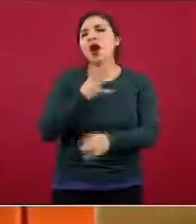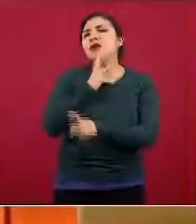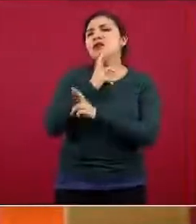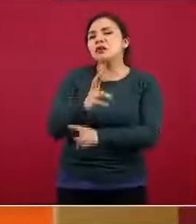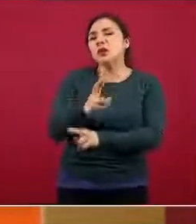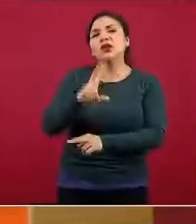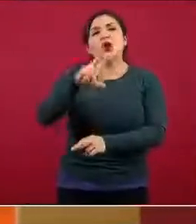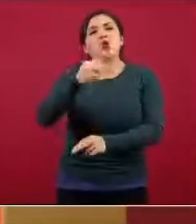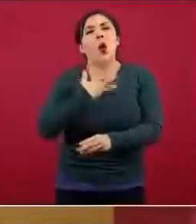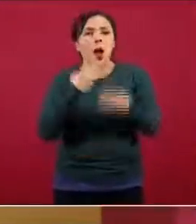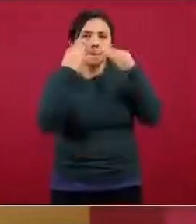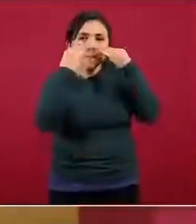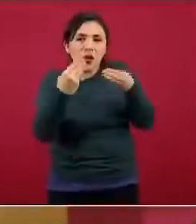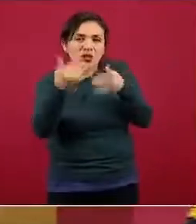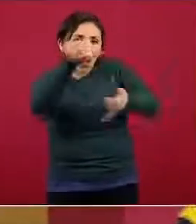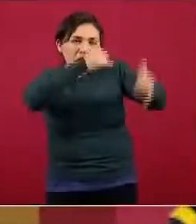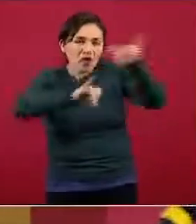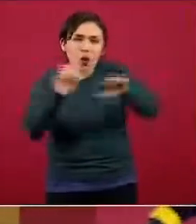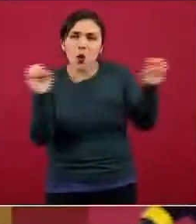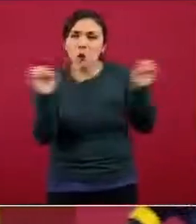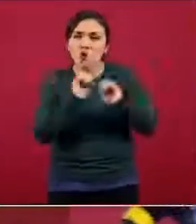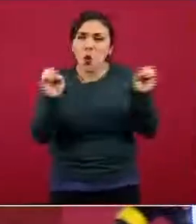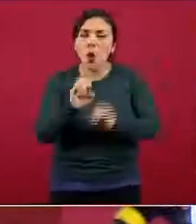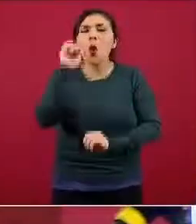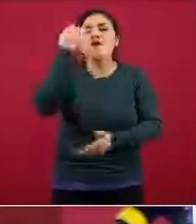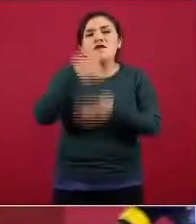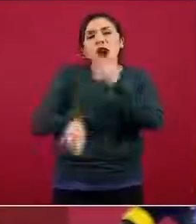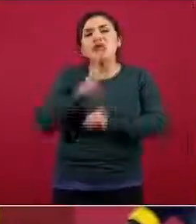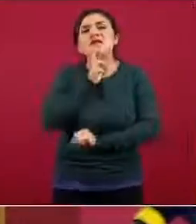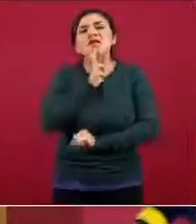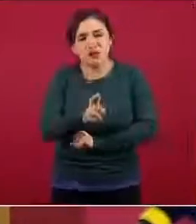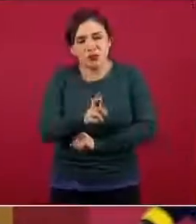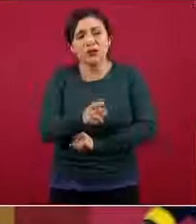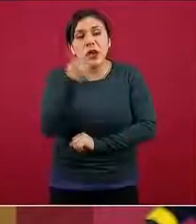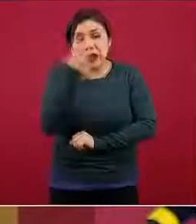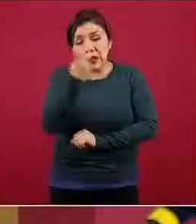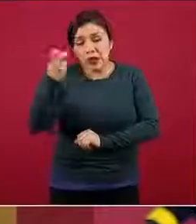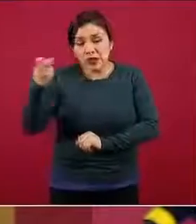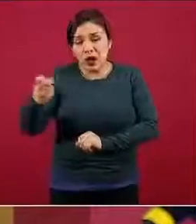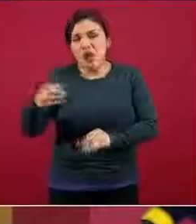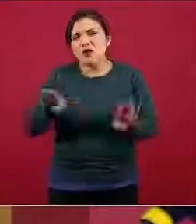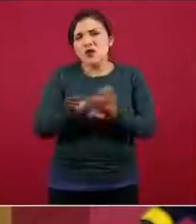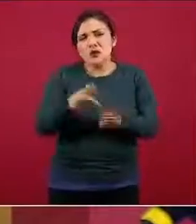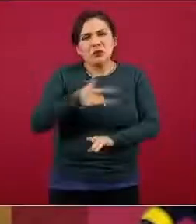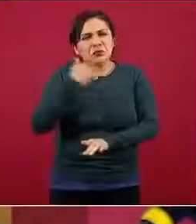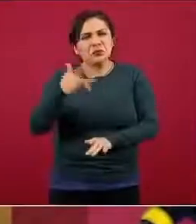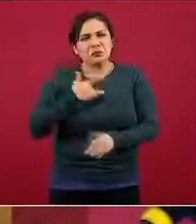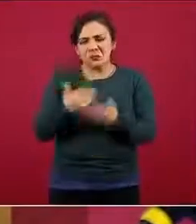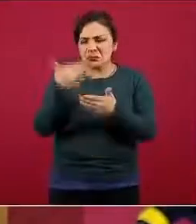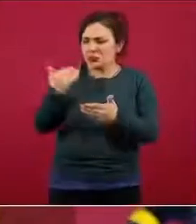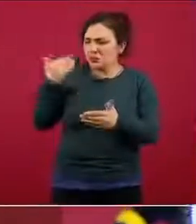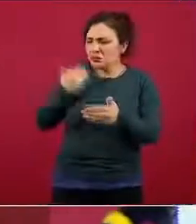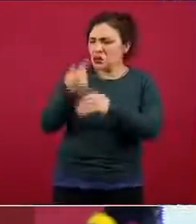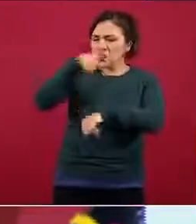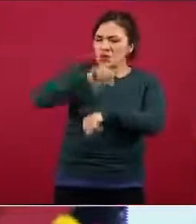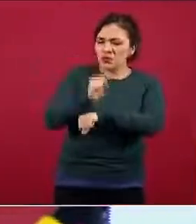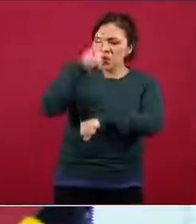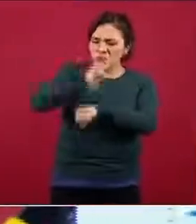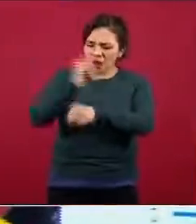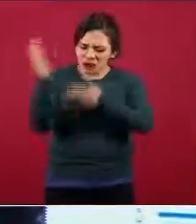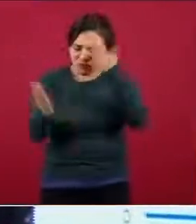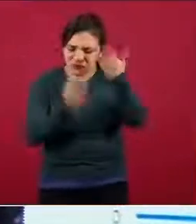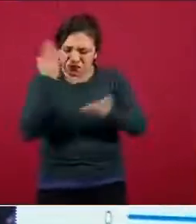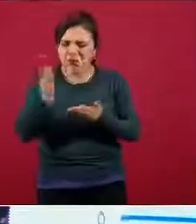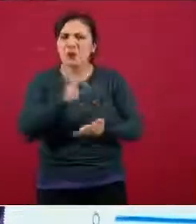de muestra o que se toma muestra y no hay posibilidad de resultados, de acuerdo a la positividad de cada semana epidemiológica,